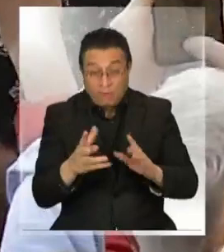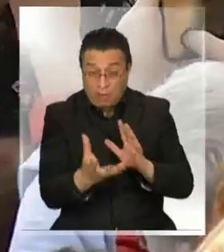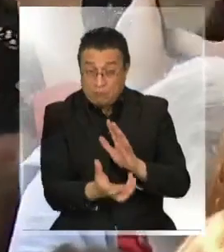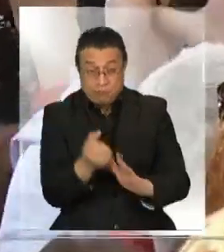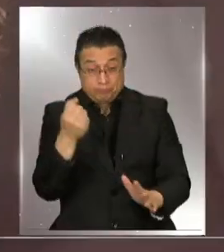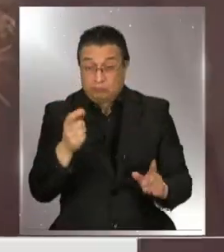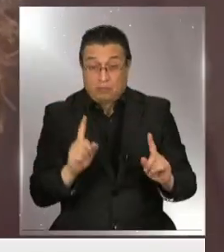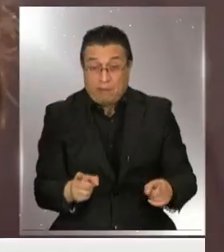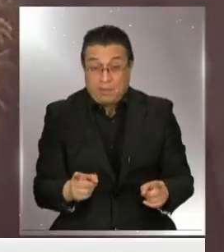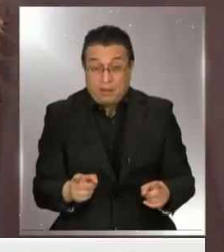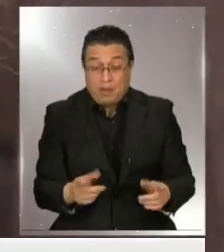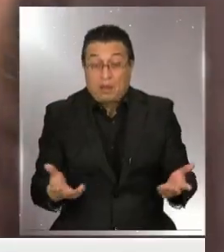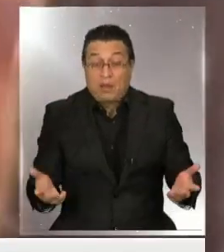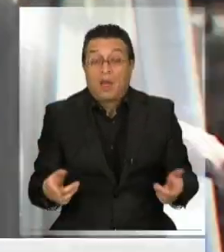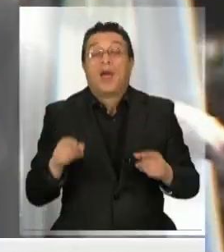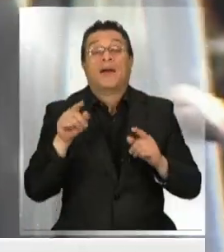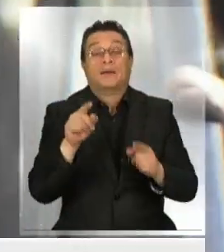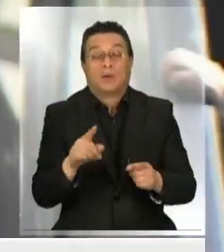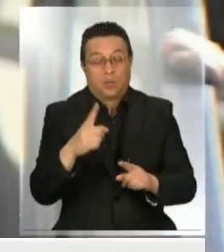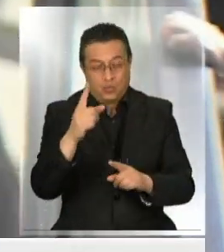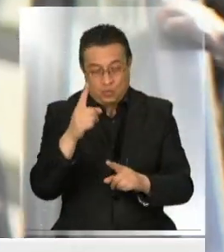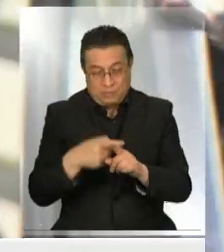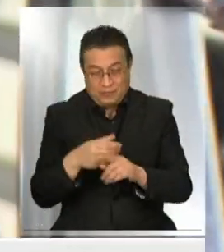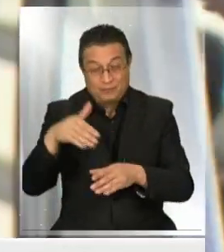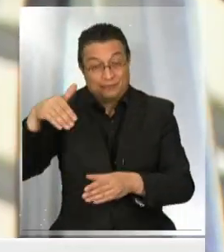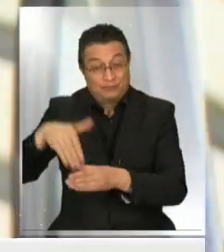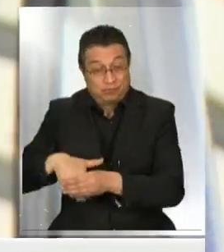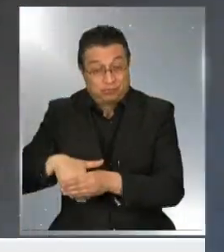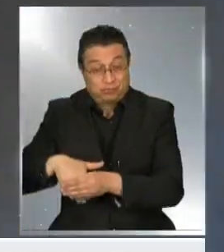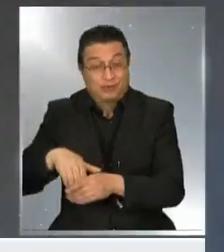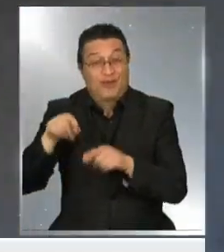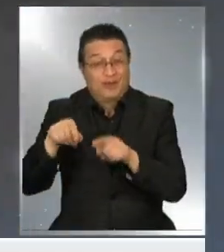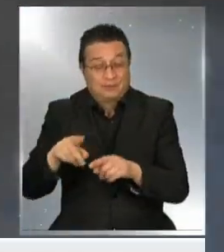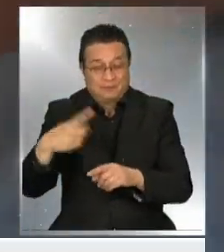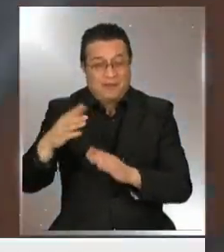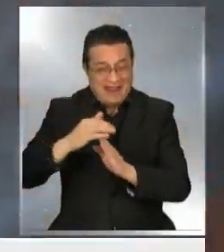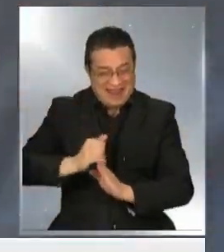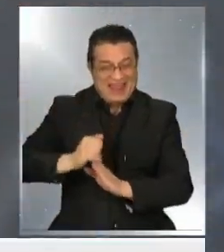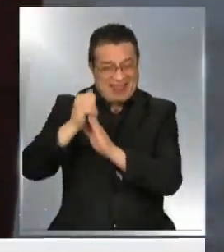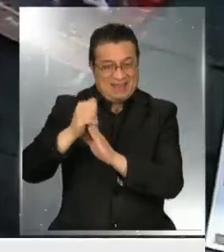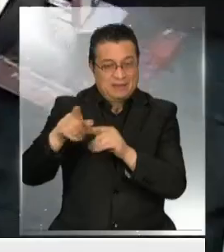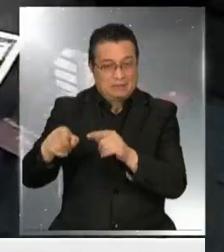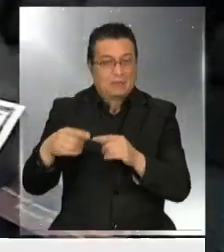Difícil semana para Proboste. A menos de un mes de la elección, parte de su liderazgo